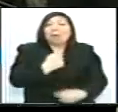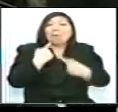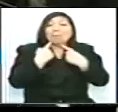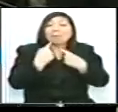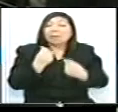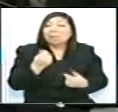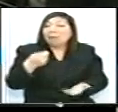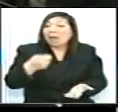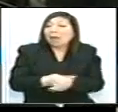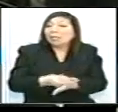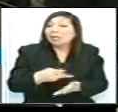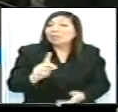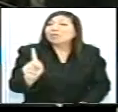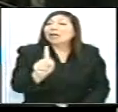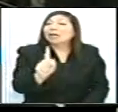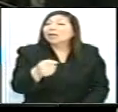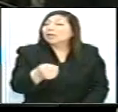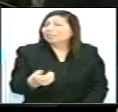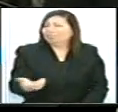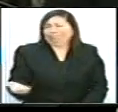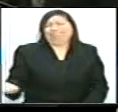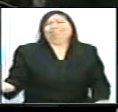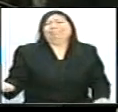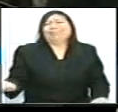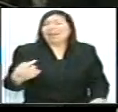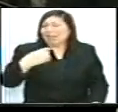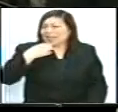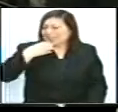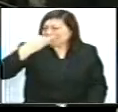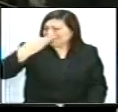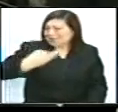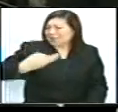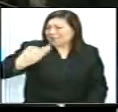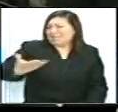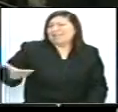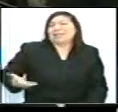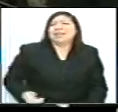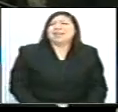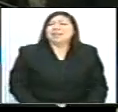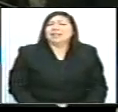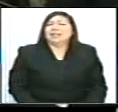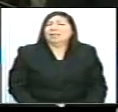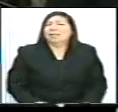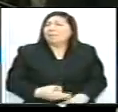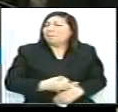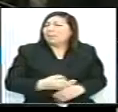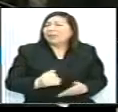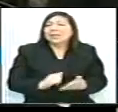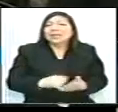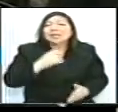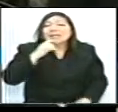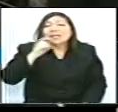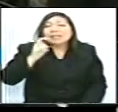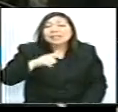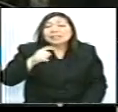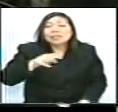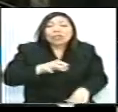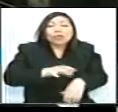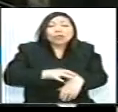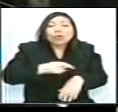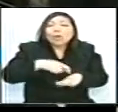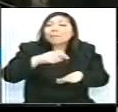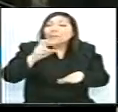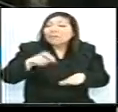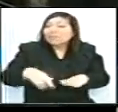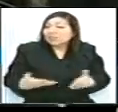esa bonificación. Yo creo que hay que sincerar estos datos. Somos una región que necesita de esto.